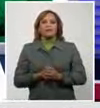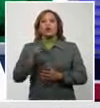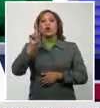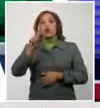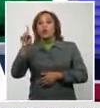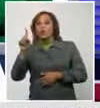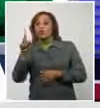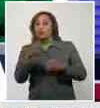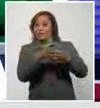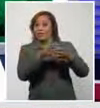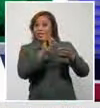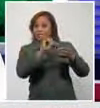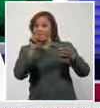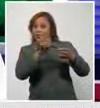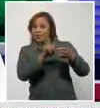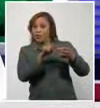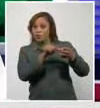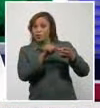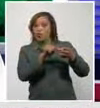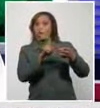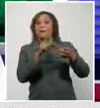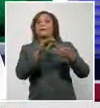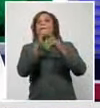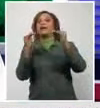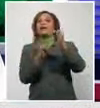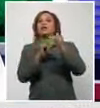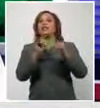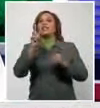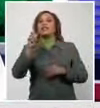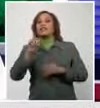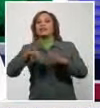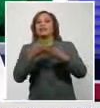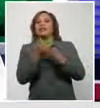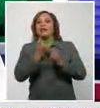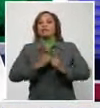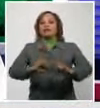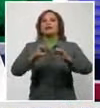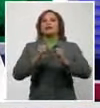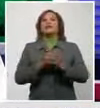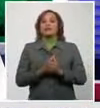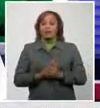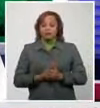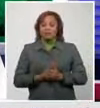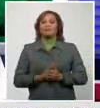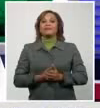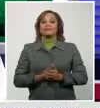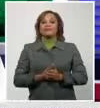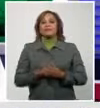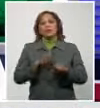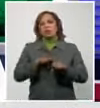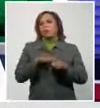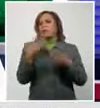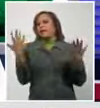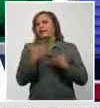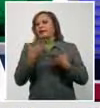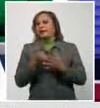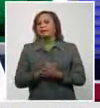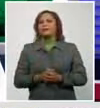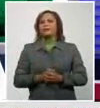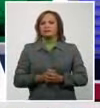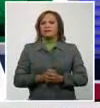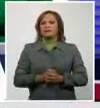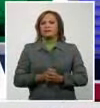ellos menores de 30 días de nacido. Entonces, ustedes dirán, ¿de quién es la responsabilidad